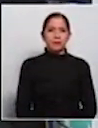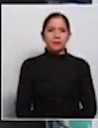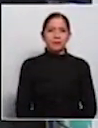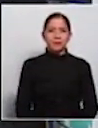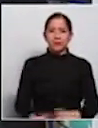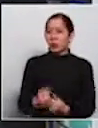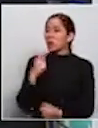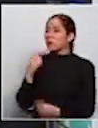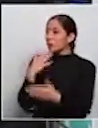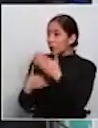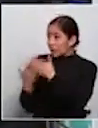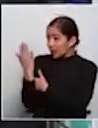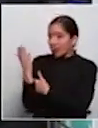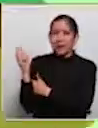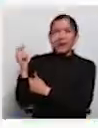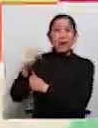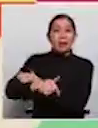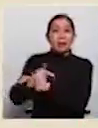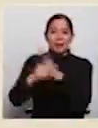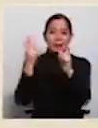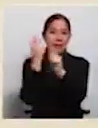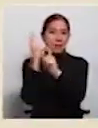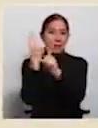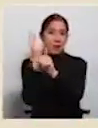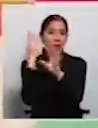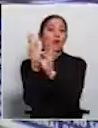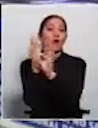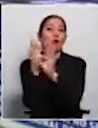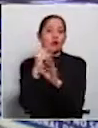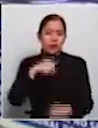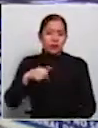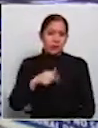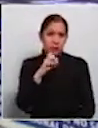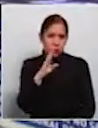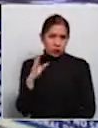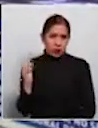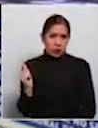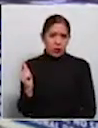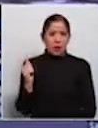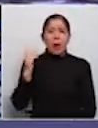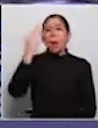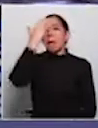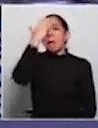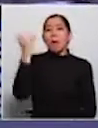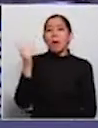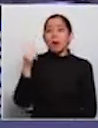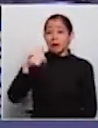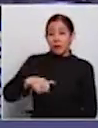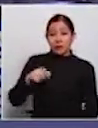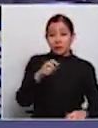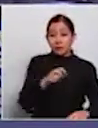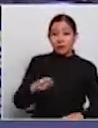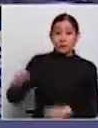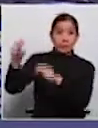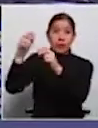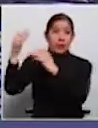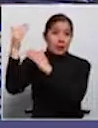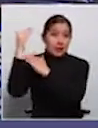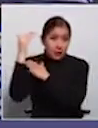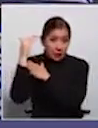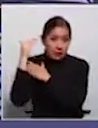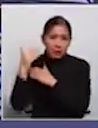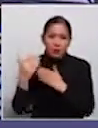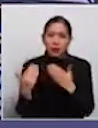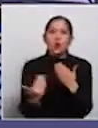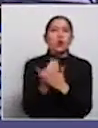¿Cómo está? Muy buenos días. Nos encontramos en la terminal de buses de la ciudad de Cochabamba debido a que las salidas al oriente del país por la carretera nueva